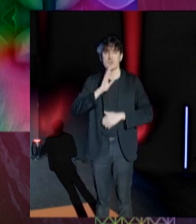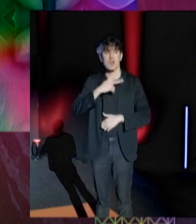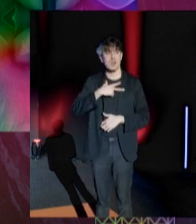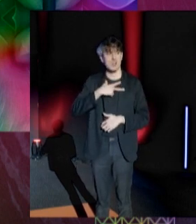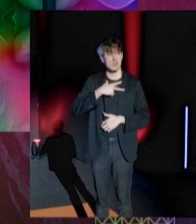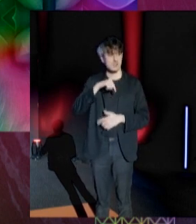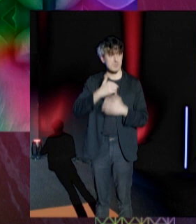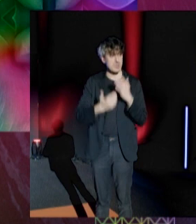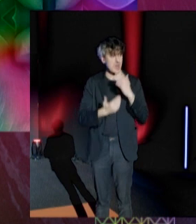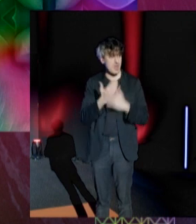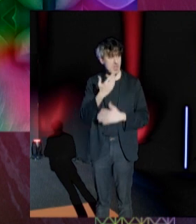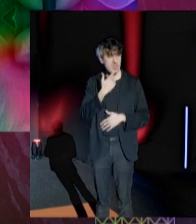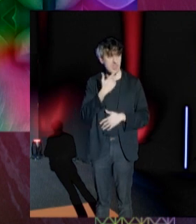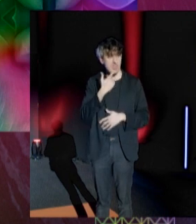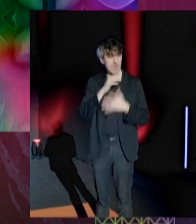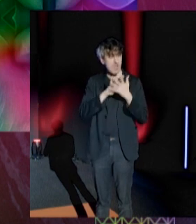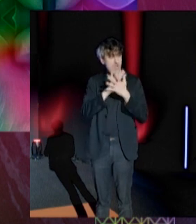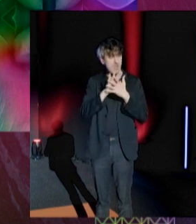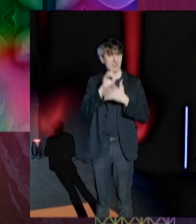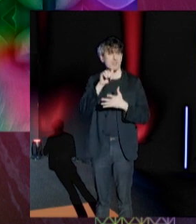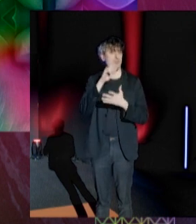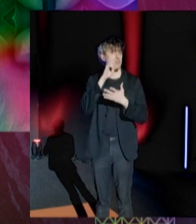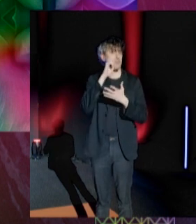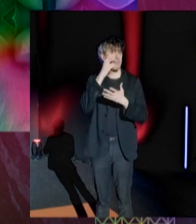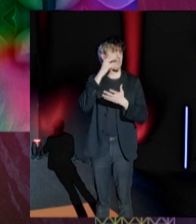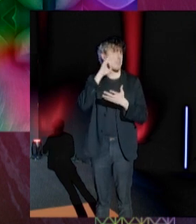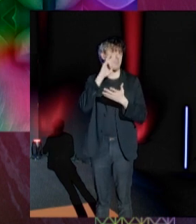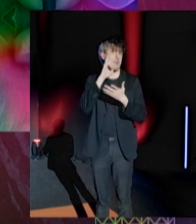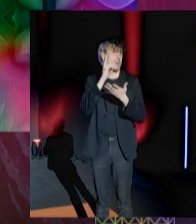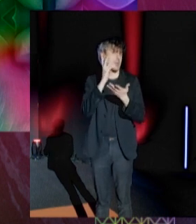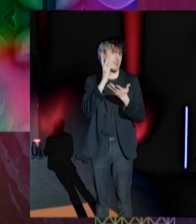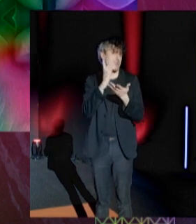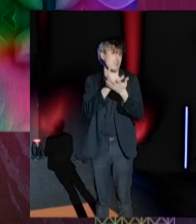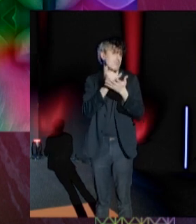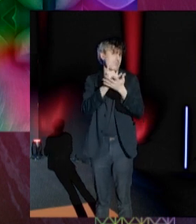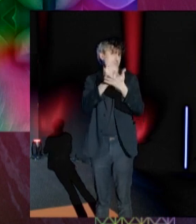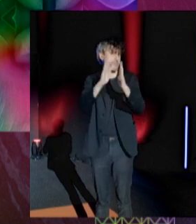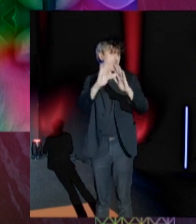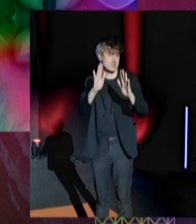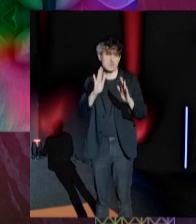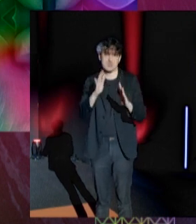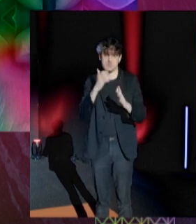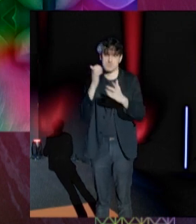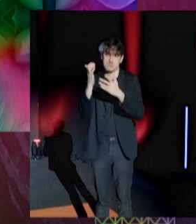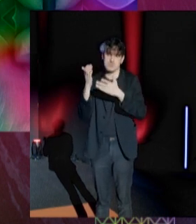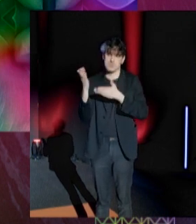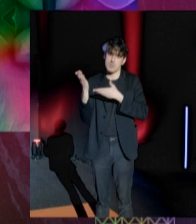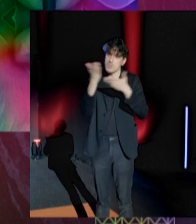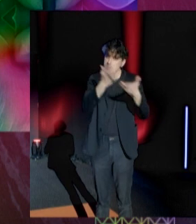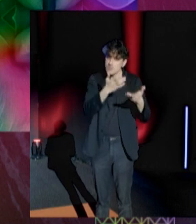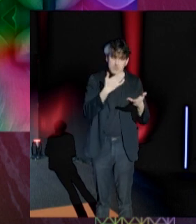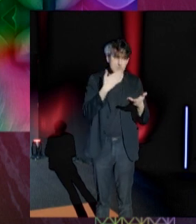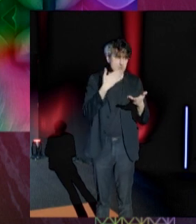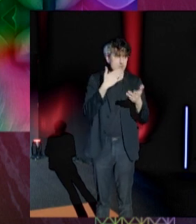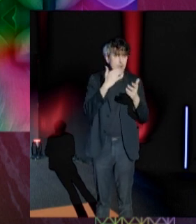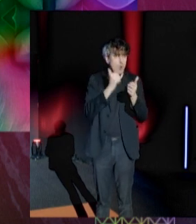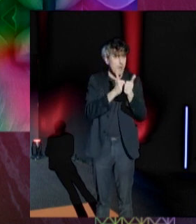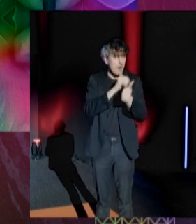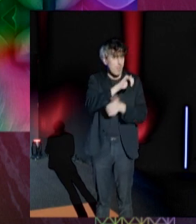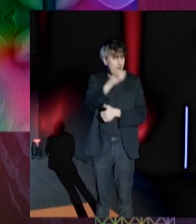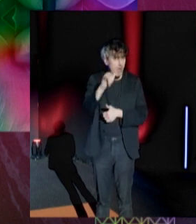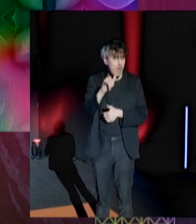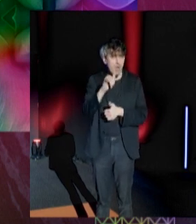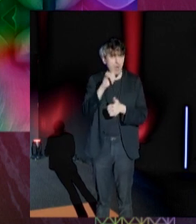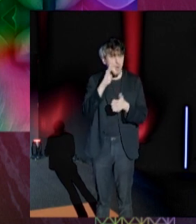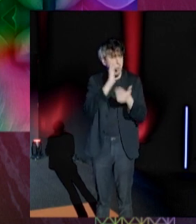mañana y hablaba de esto es experimentación y os invito si tenéis copilot a que no salgáis nunca de una aplicación sin tocar el botón y